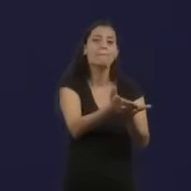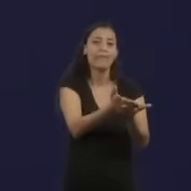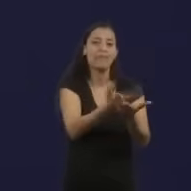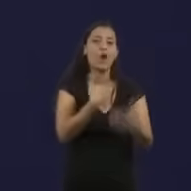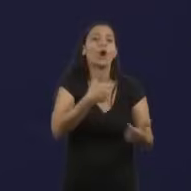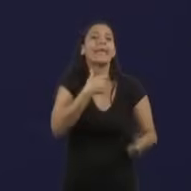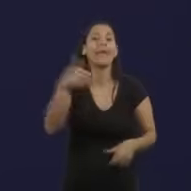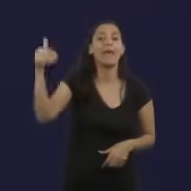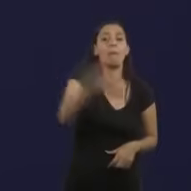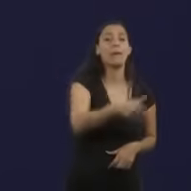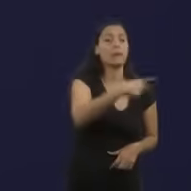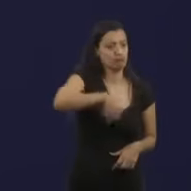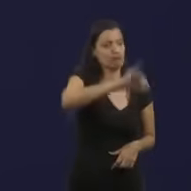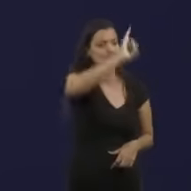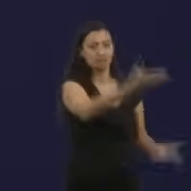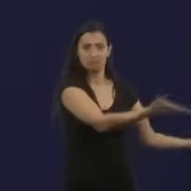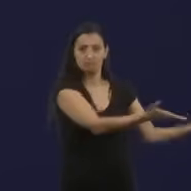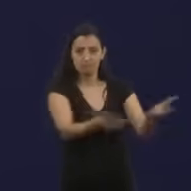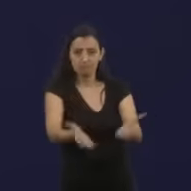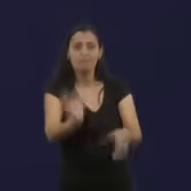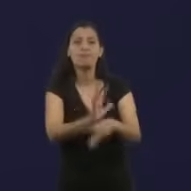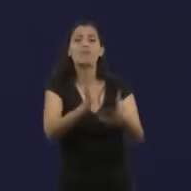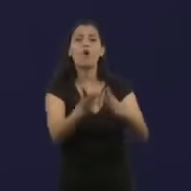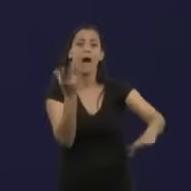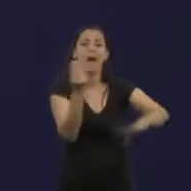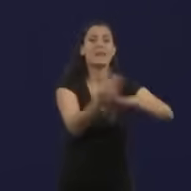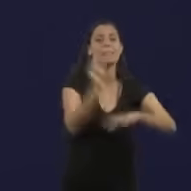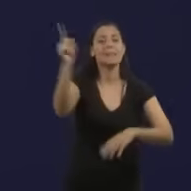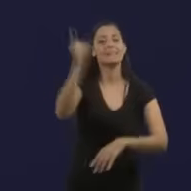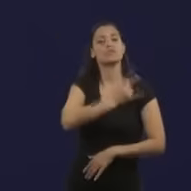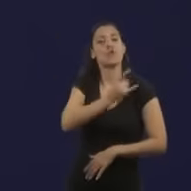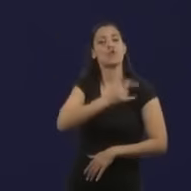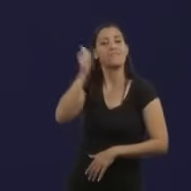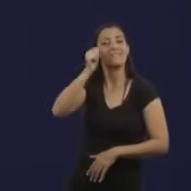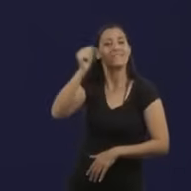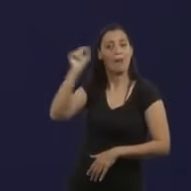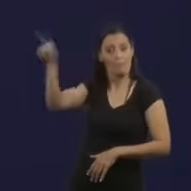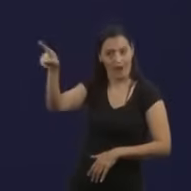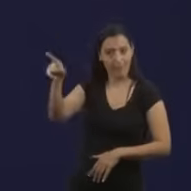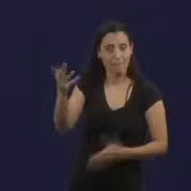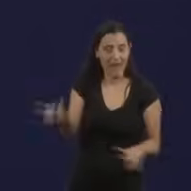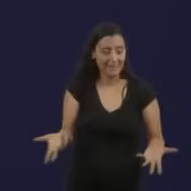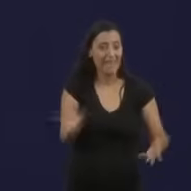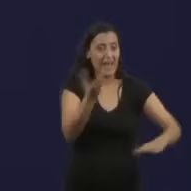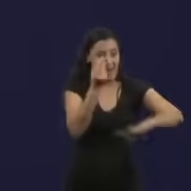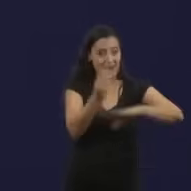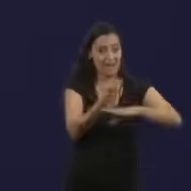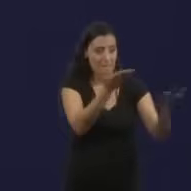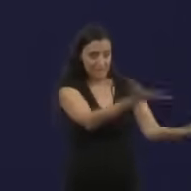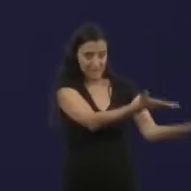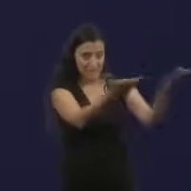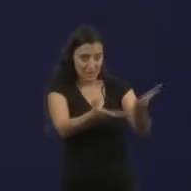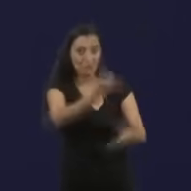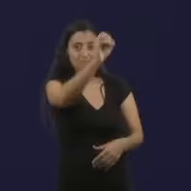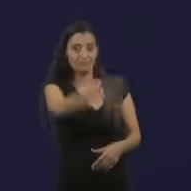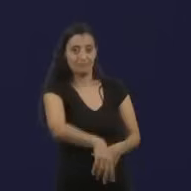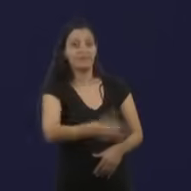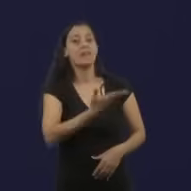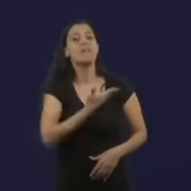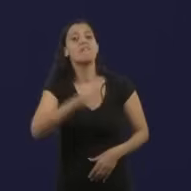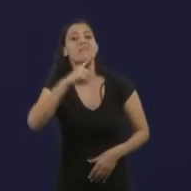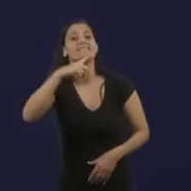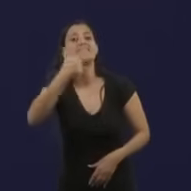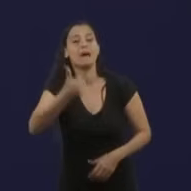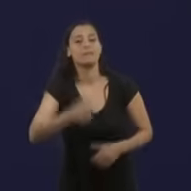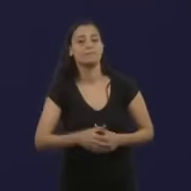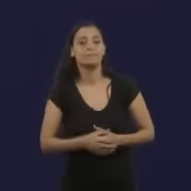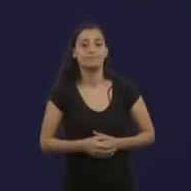que lo hemos invitado a que en representación de la universidad por supuesto de mar del plata pueda pueda estar aquí en fasta en la